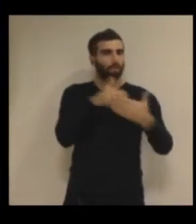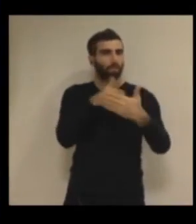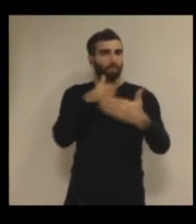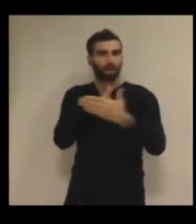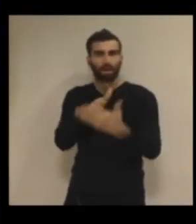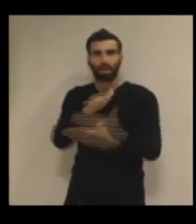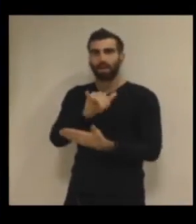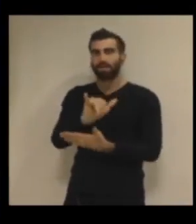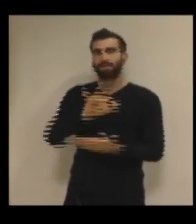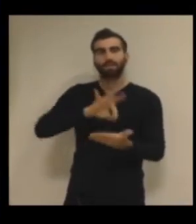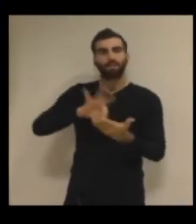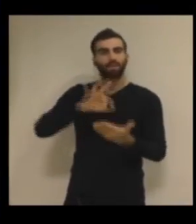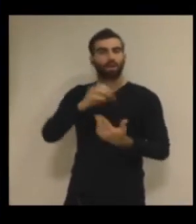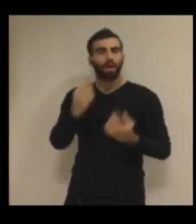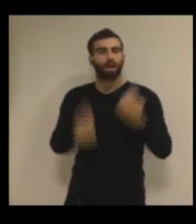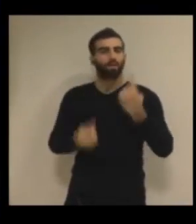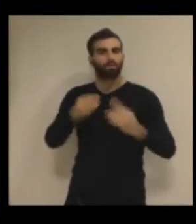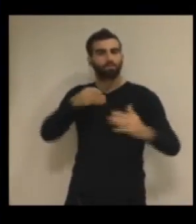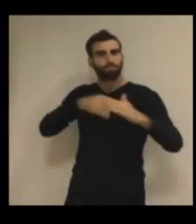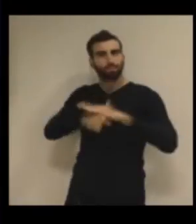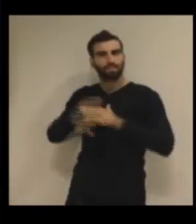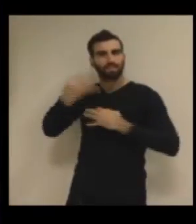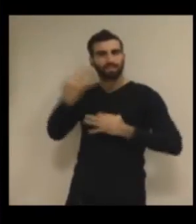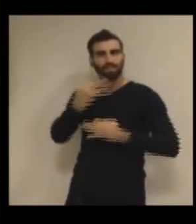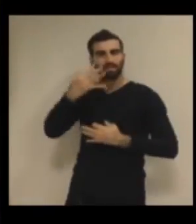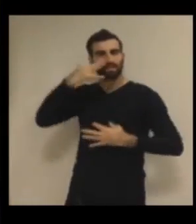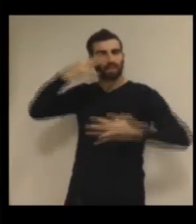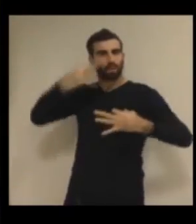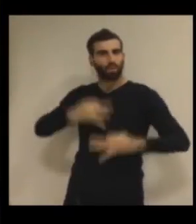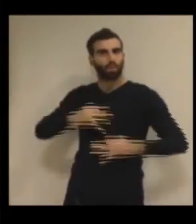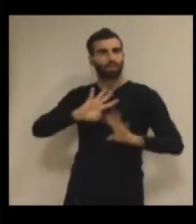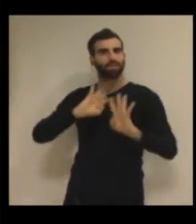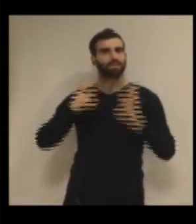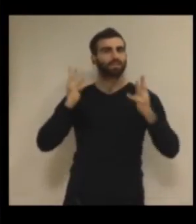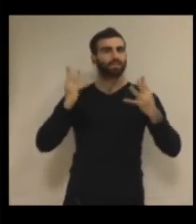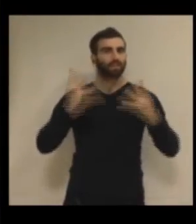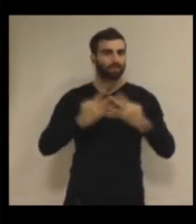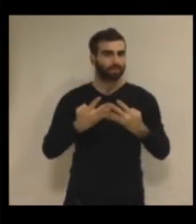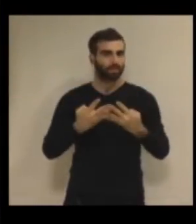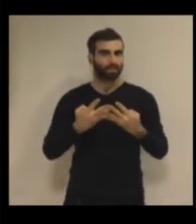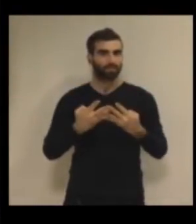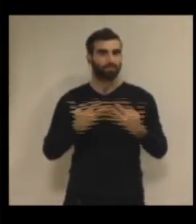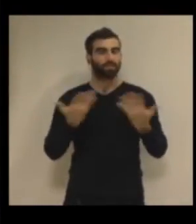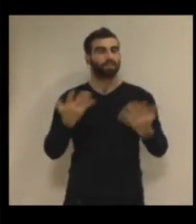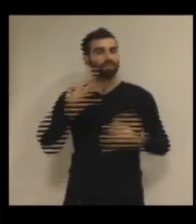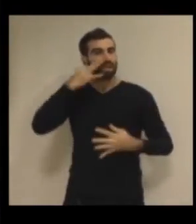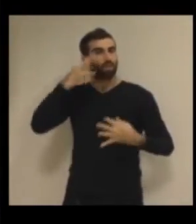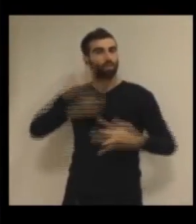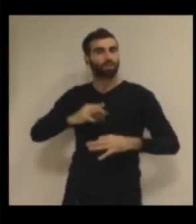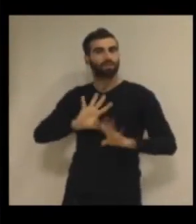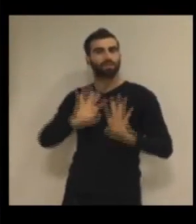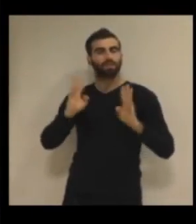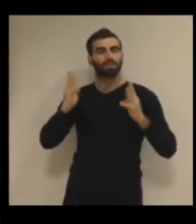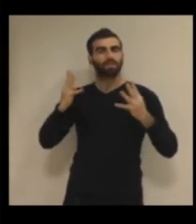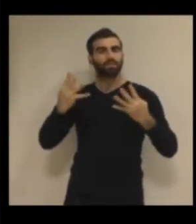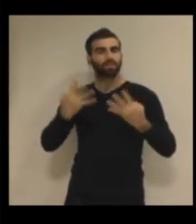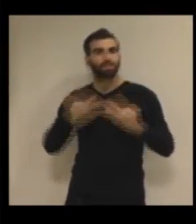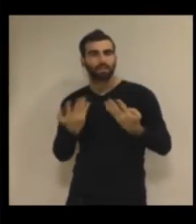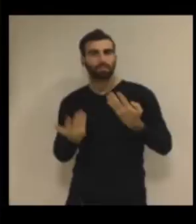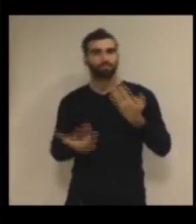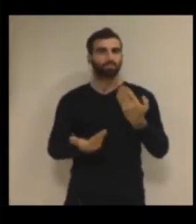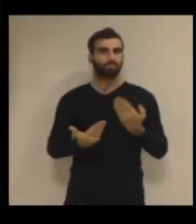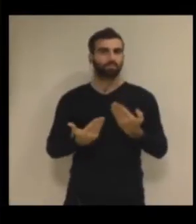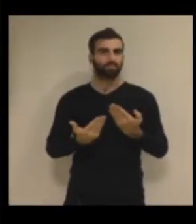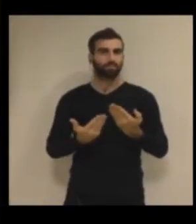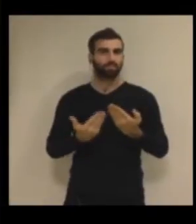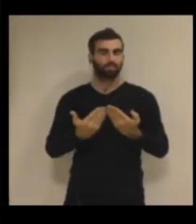servicios es necesaria la seguridad telemática y sucede que esa seguridad telemática pues